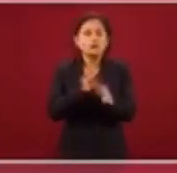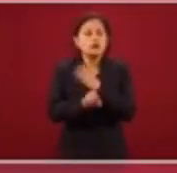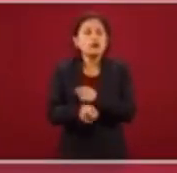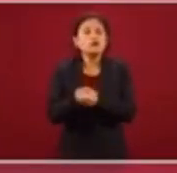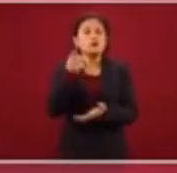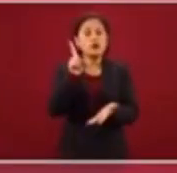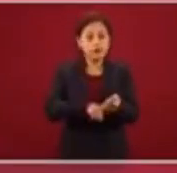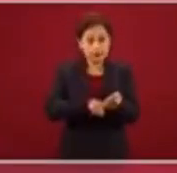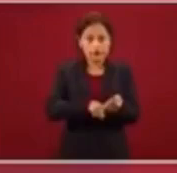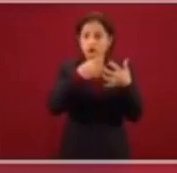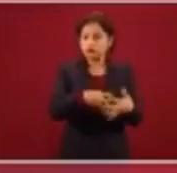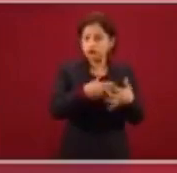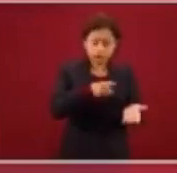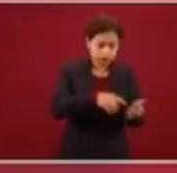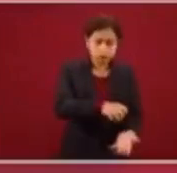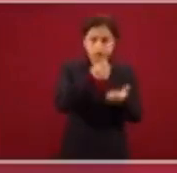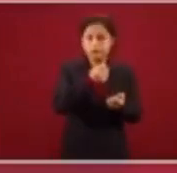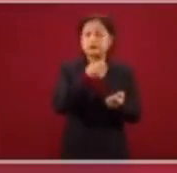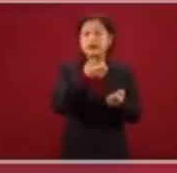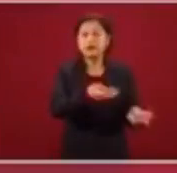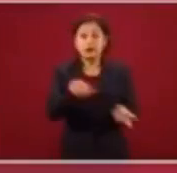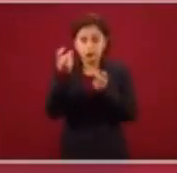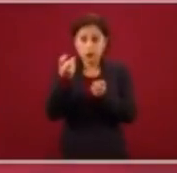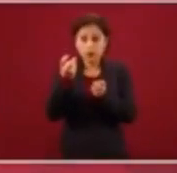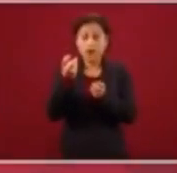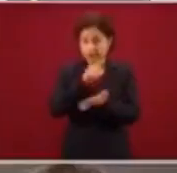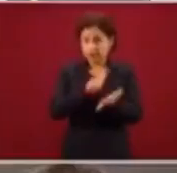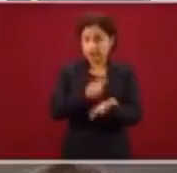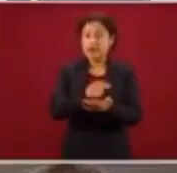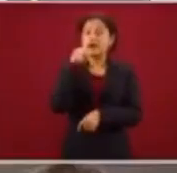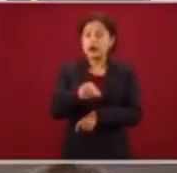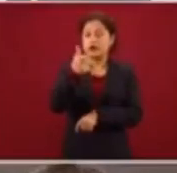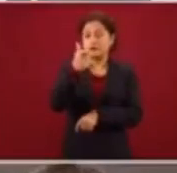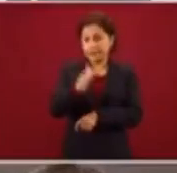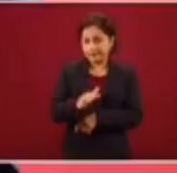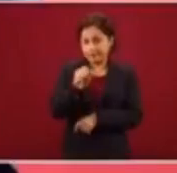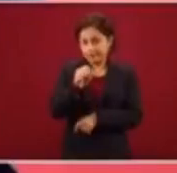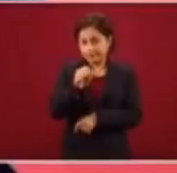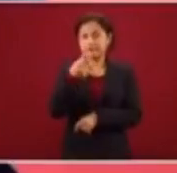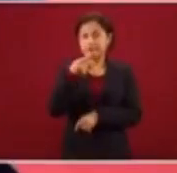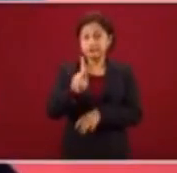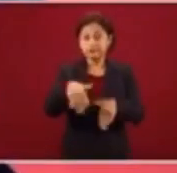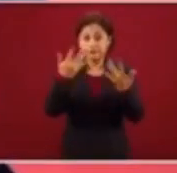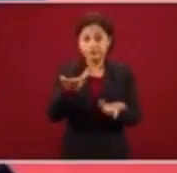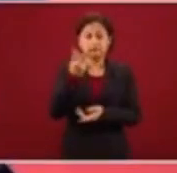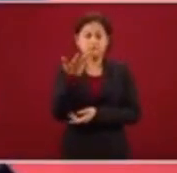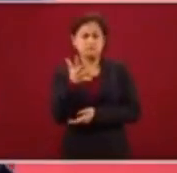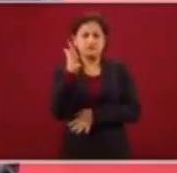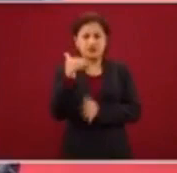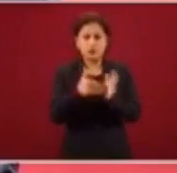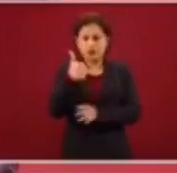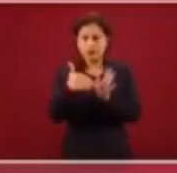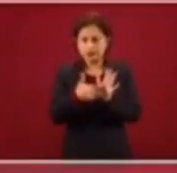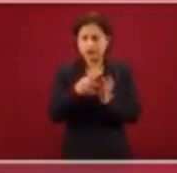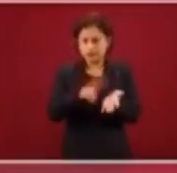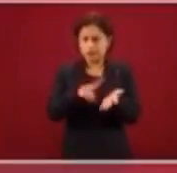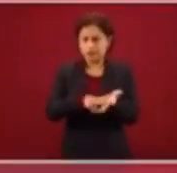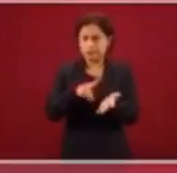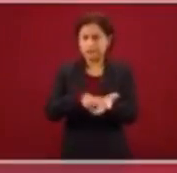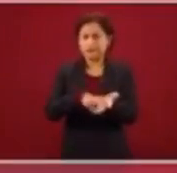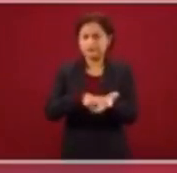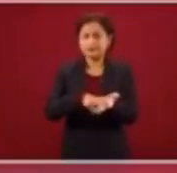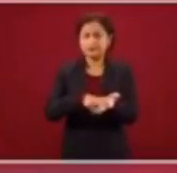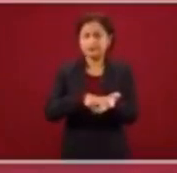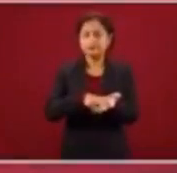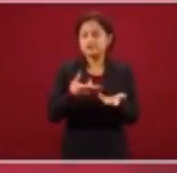bombas que valientemente cuestan muy poco más de cinco mil seis mil pesos y van